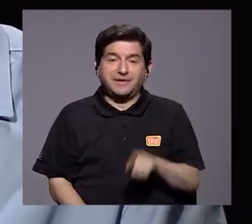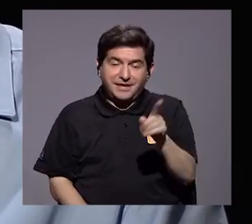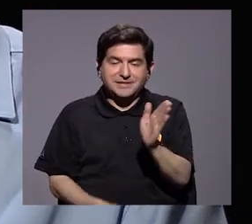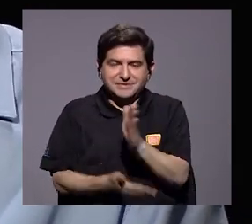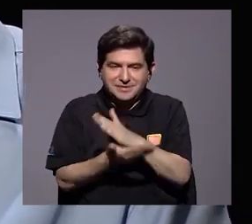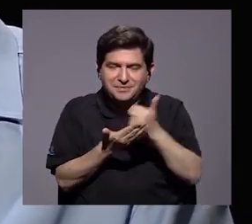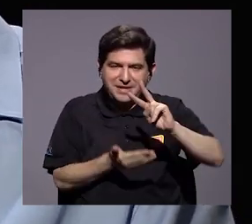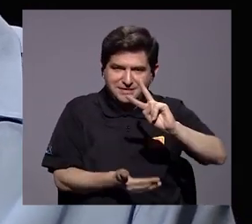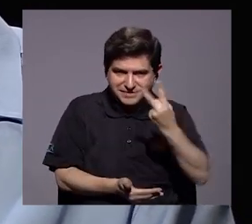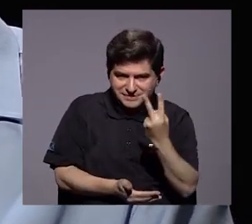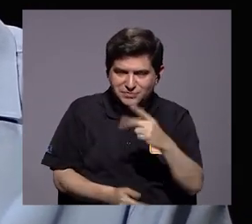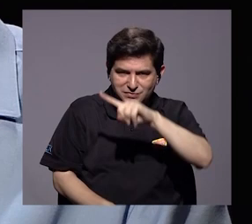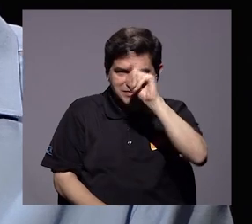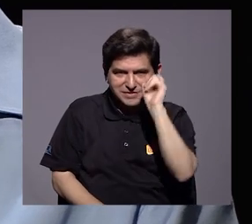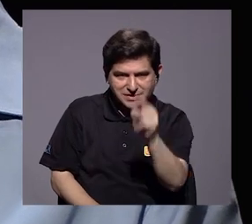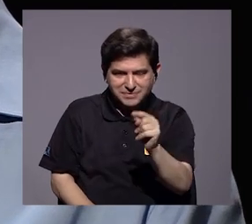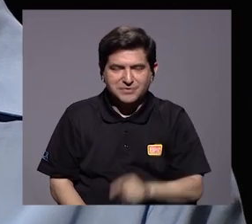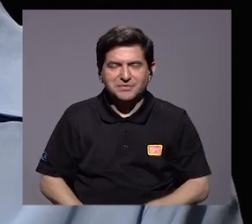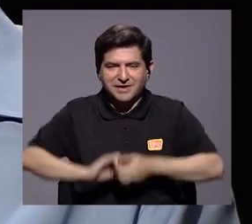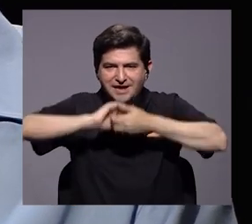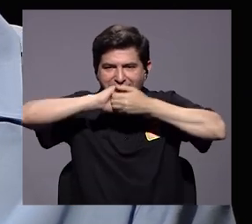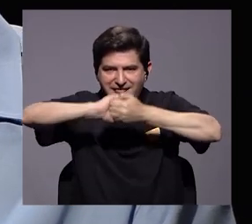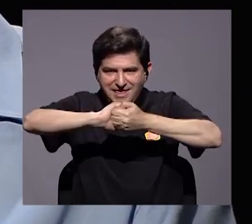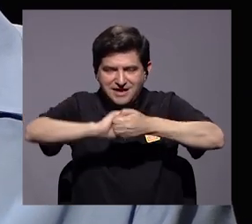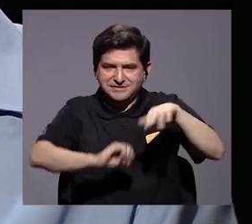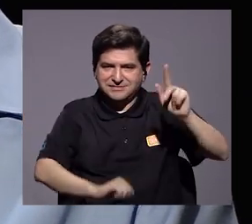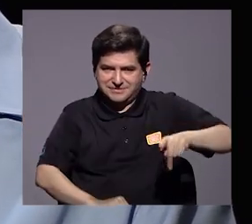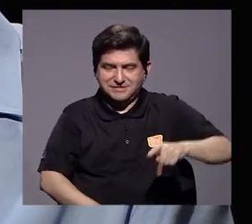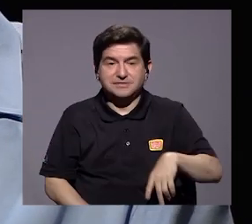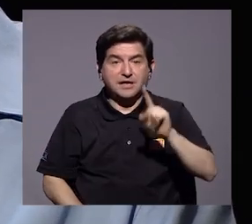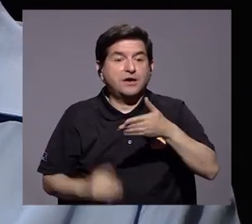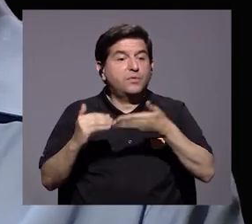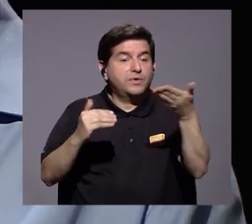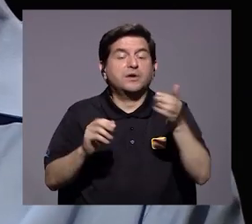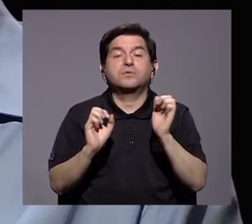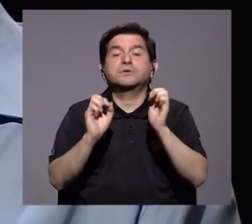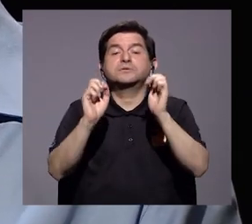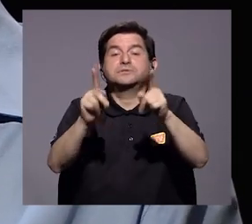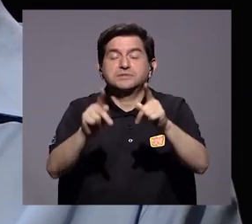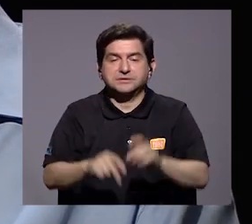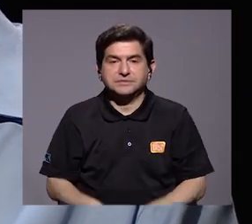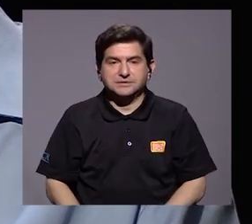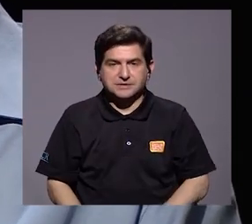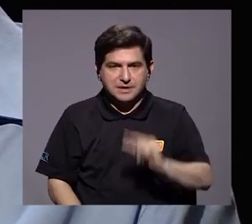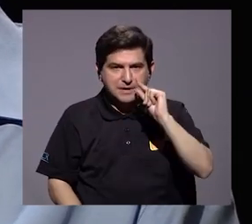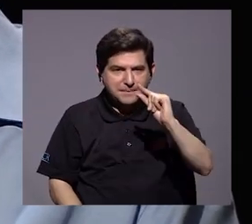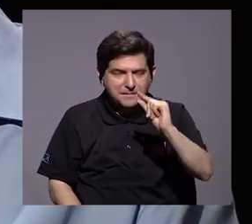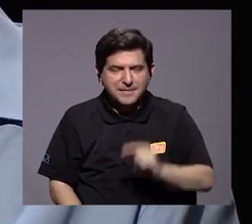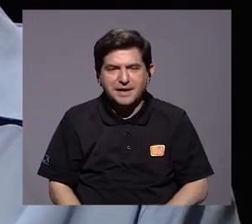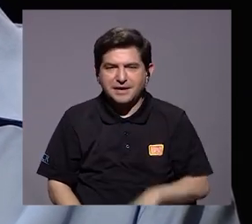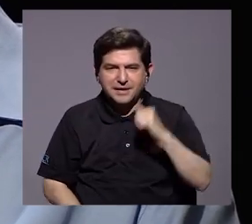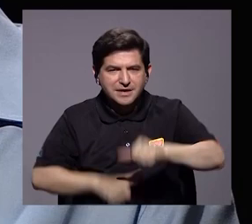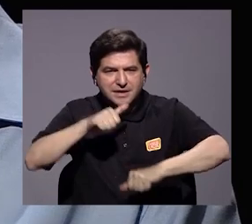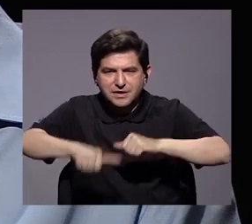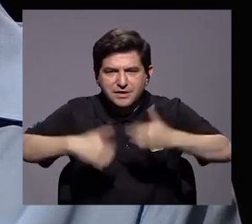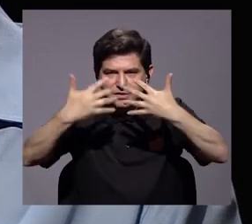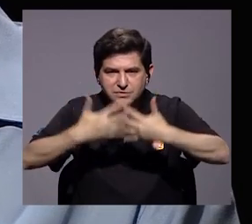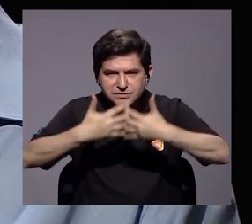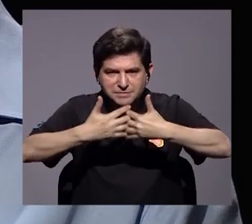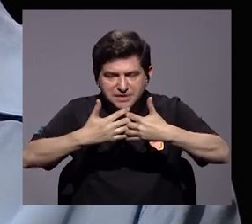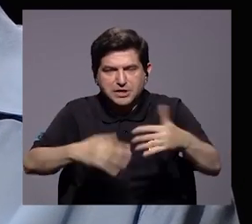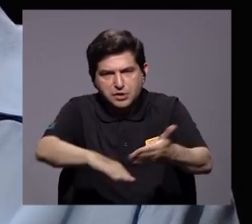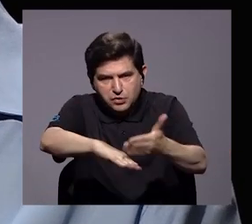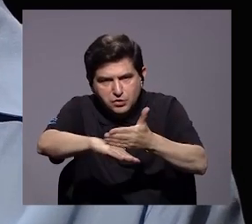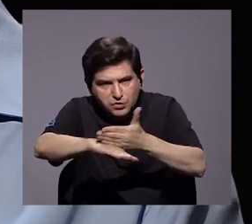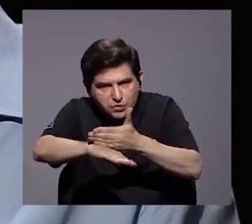parte de la pregunta que me hacías con respecto a la alianza del pacífico una cosa generar oportunidades para que los pequeños emprendimientos puedan crecer